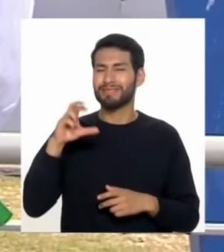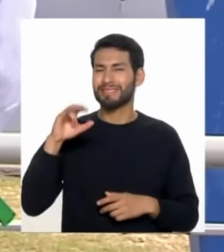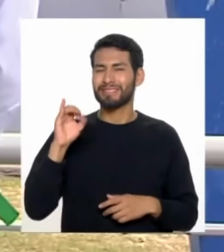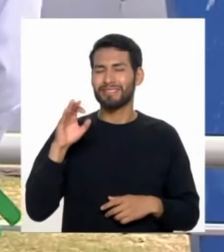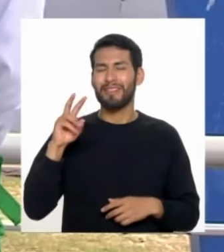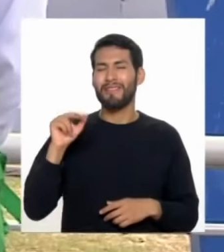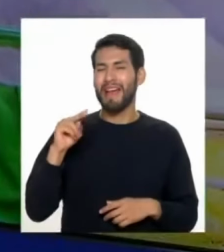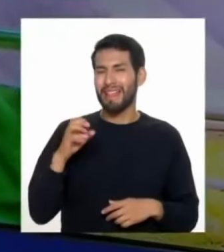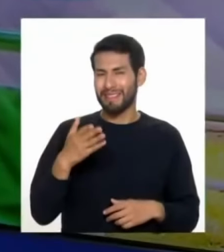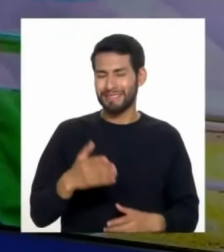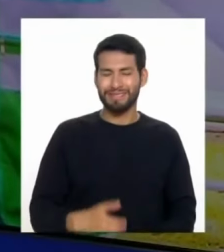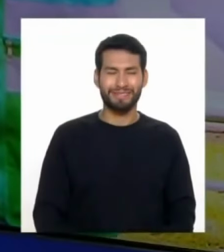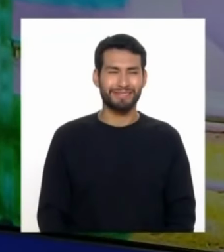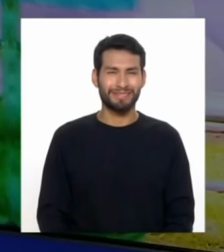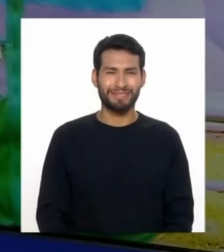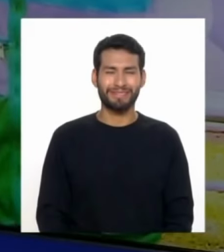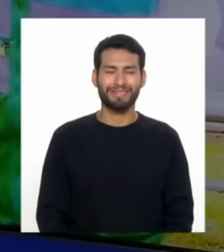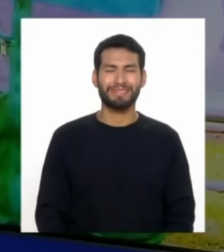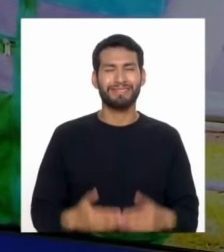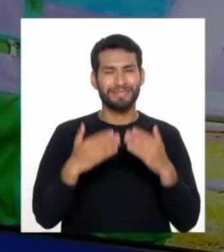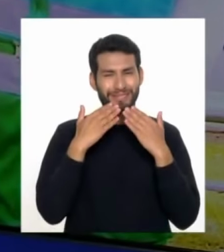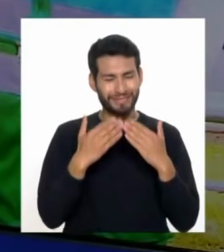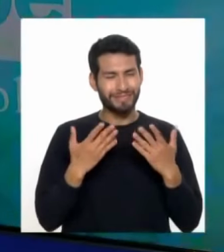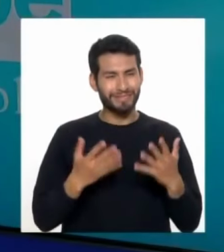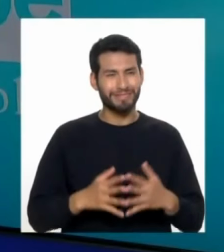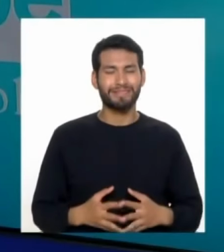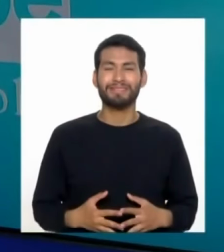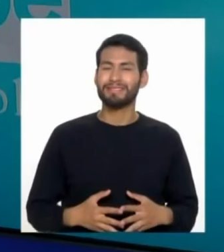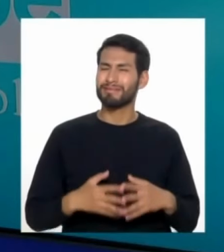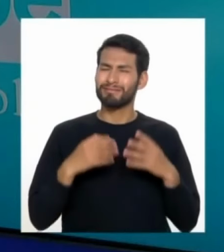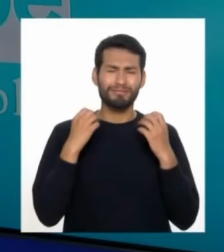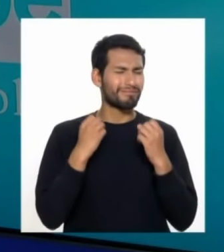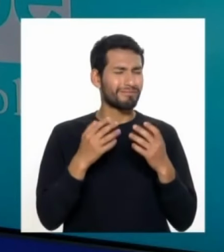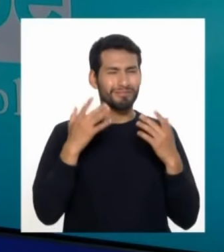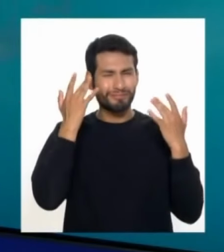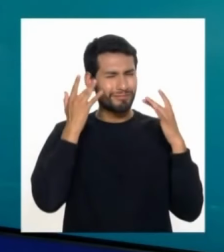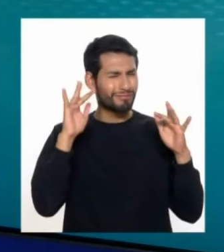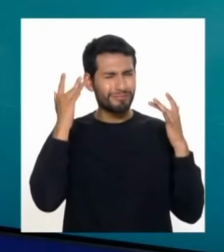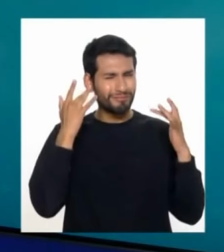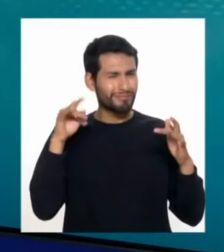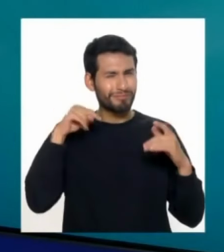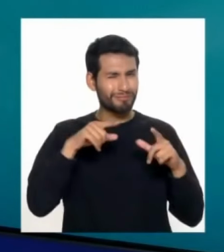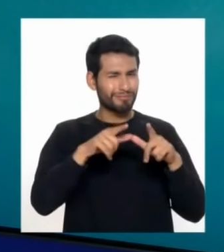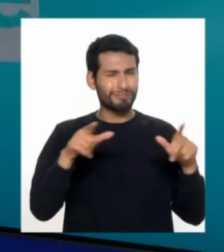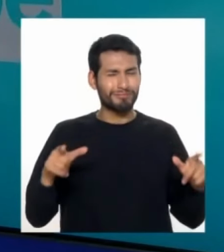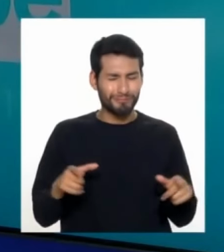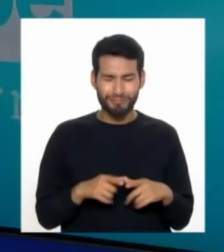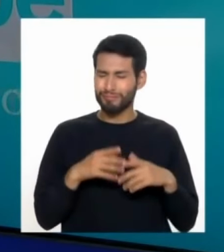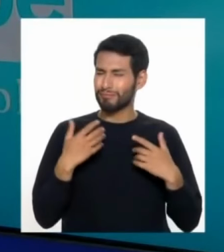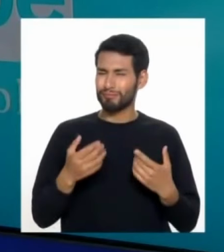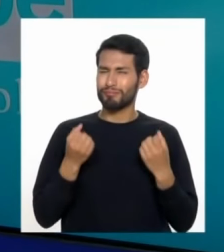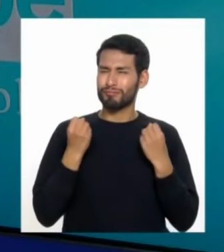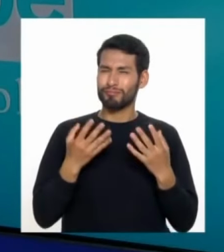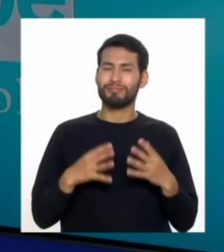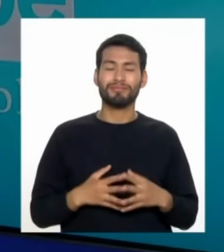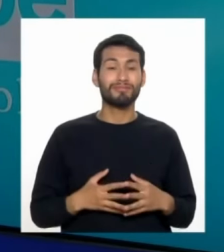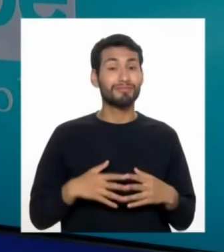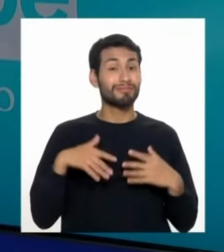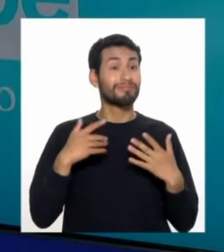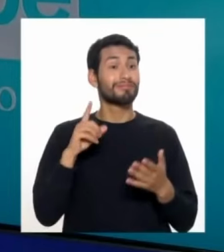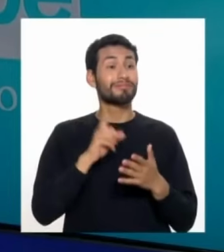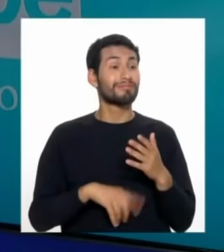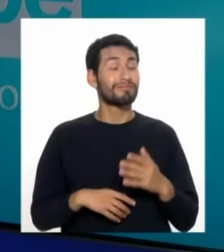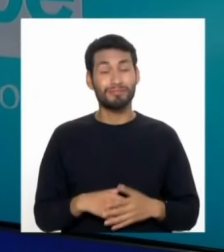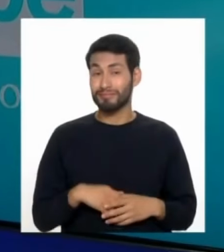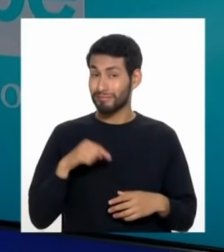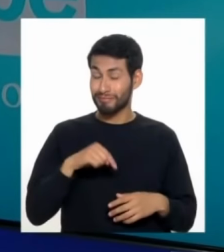Christopher Van. Gracias, Pati. Y es que la cantidad de ruido que hay aquí en la ciudad es gigantesca, al punto que